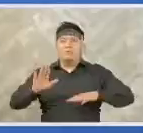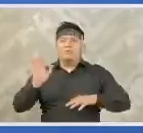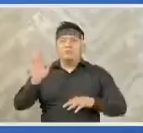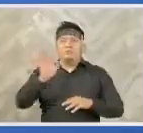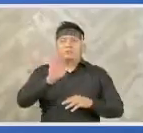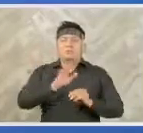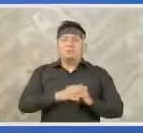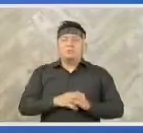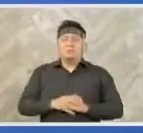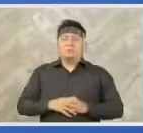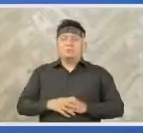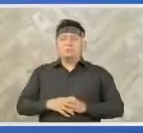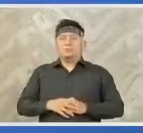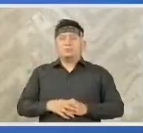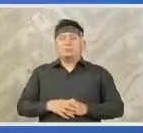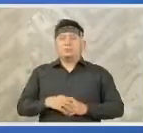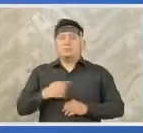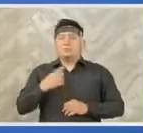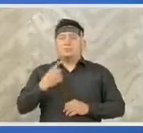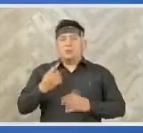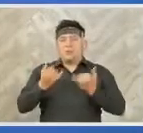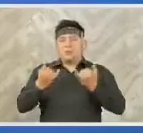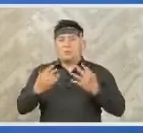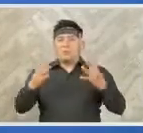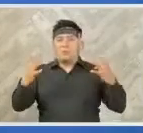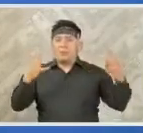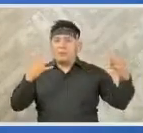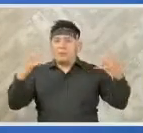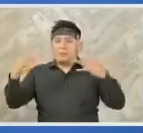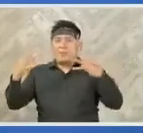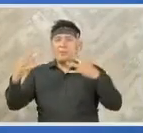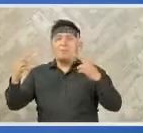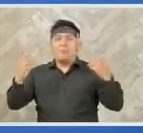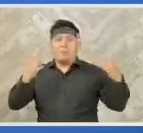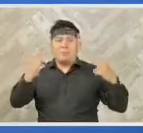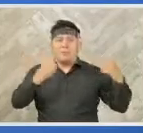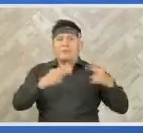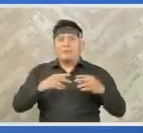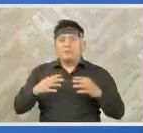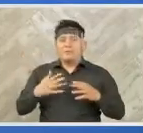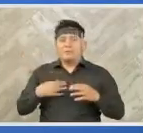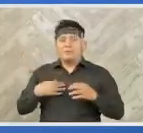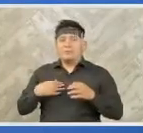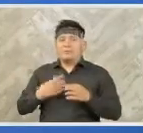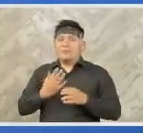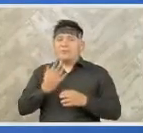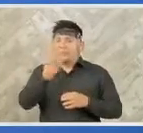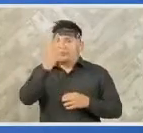aquellos ciudadanos y ciudadanas que nos están viendo a través del Facebook Live. Por tanto,